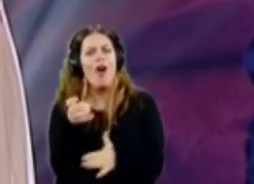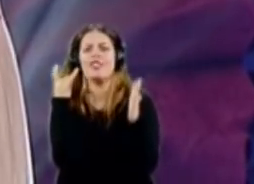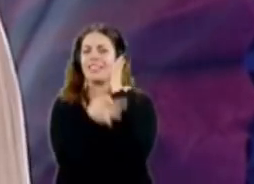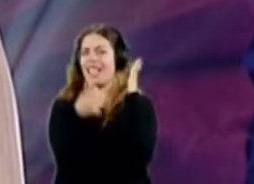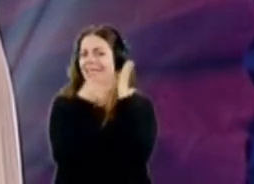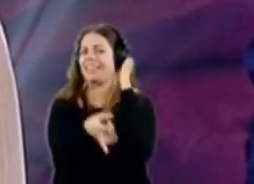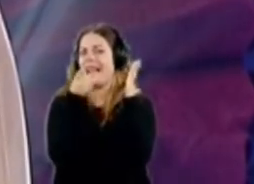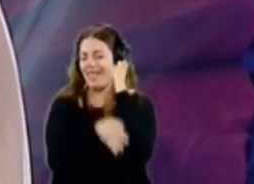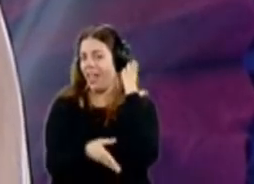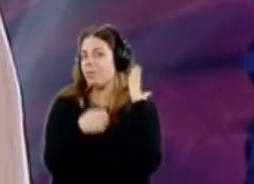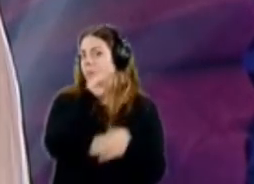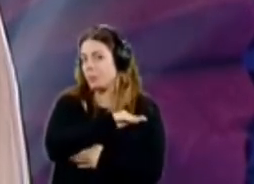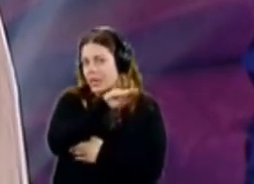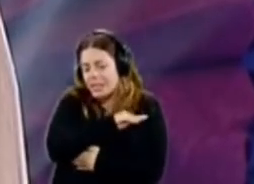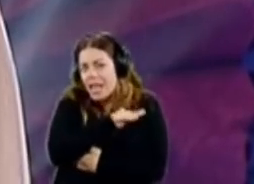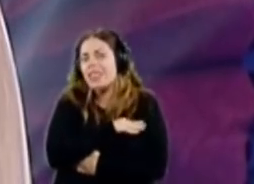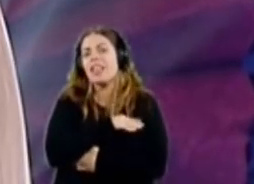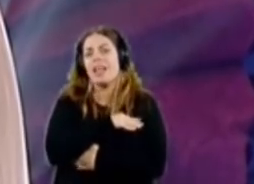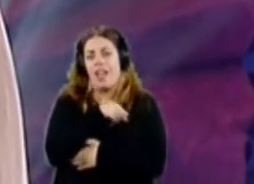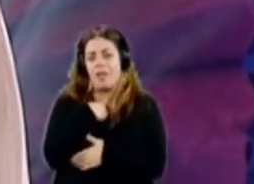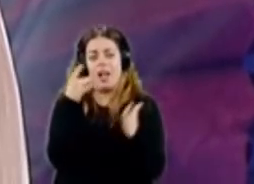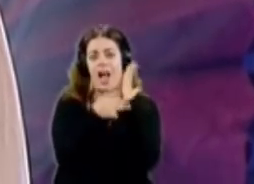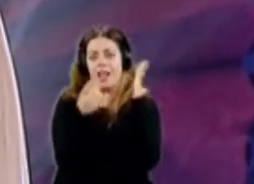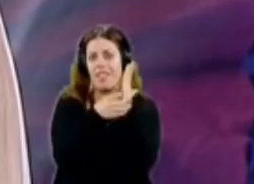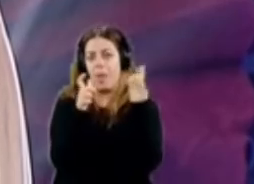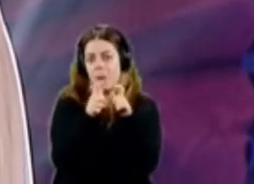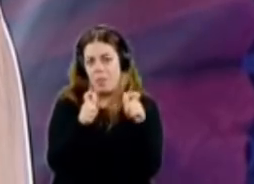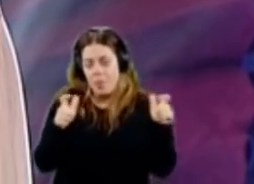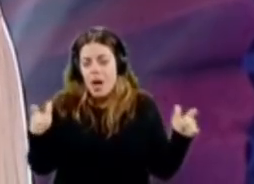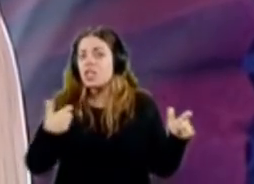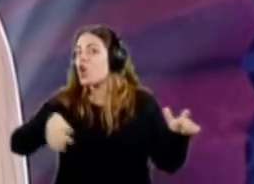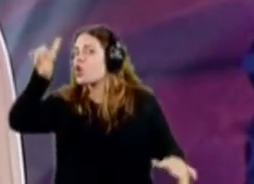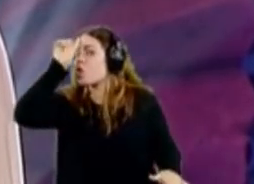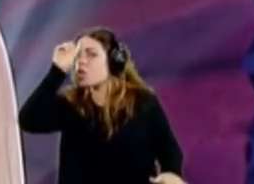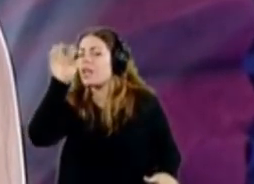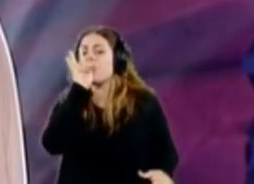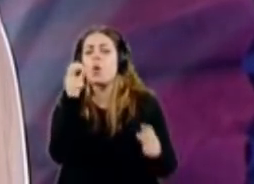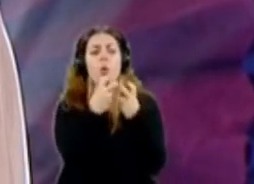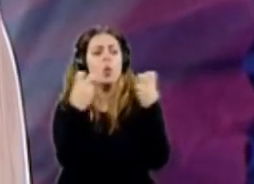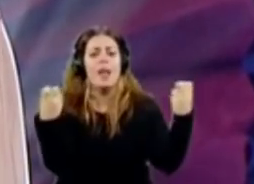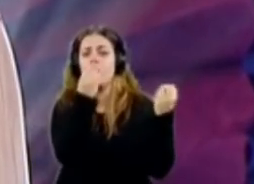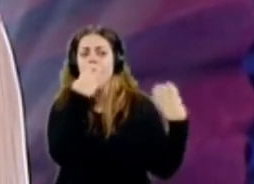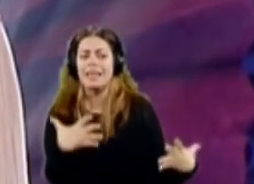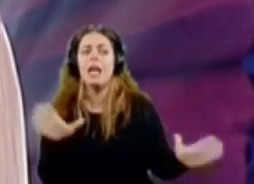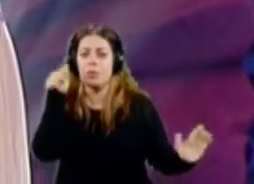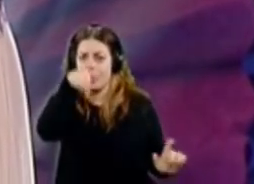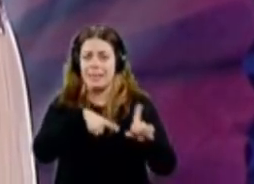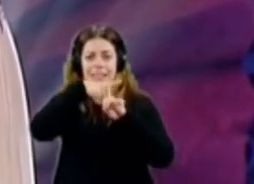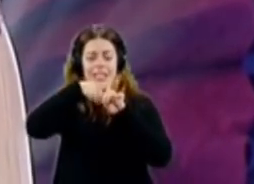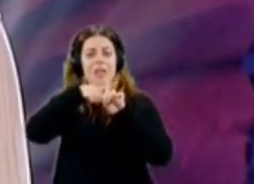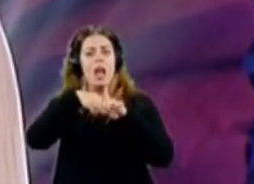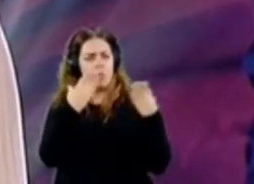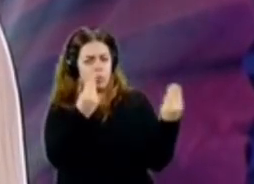más calidad. Yo no sé cómo lo estará llevando el jurado, pero hay mucho nivel y vamos a seguir viendo a esos